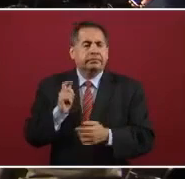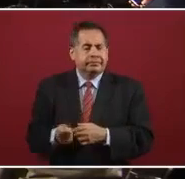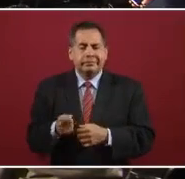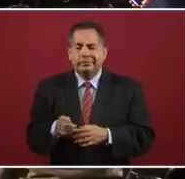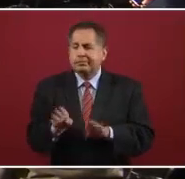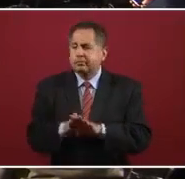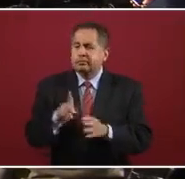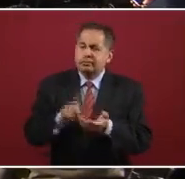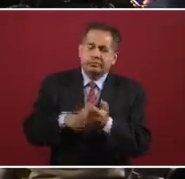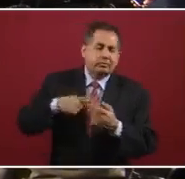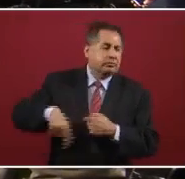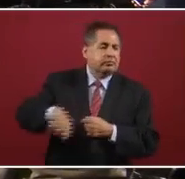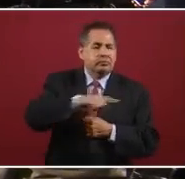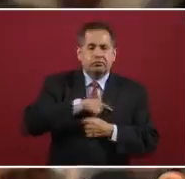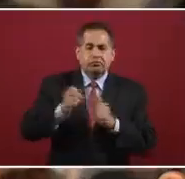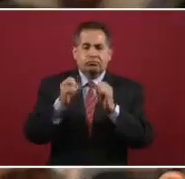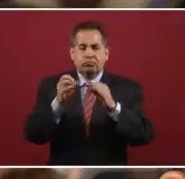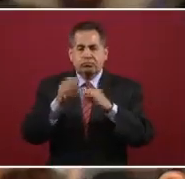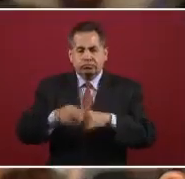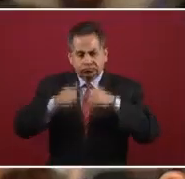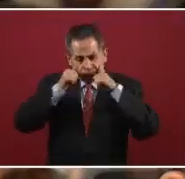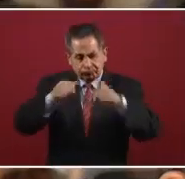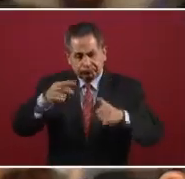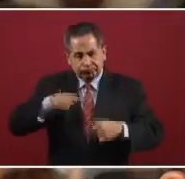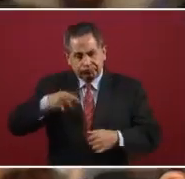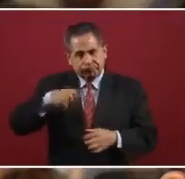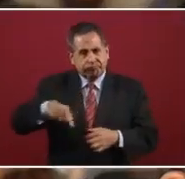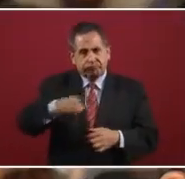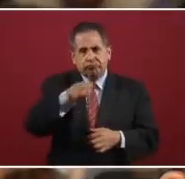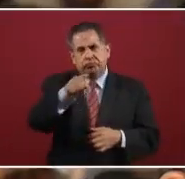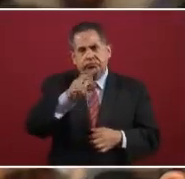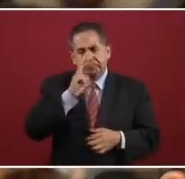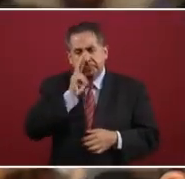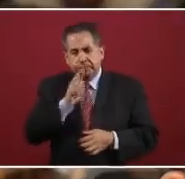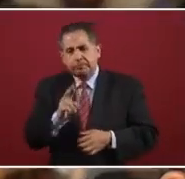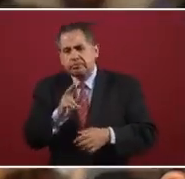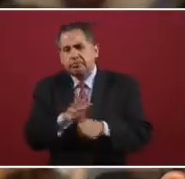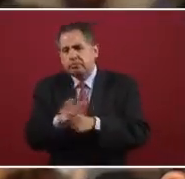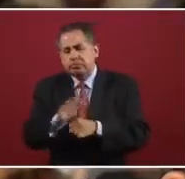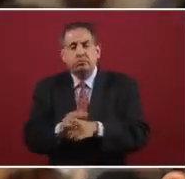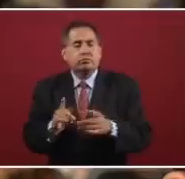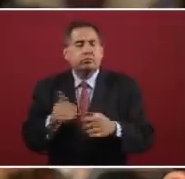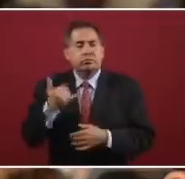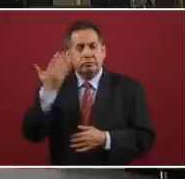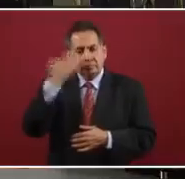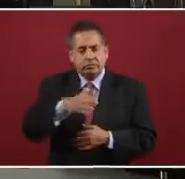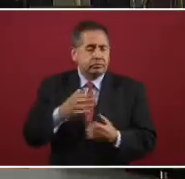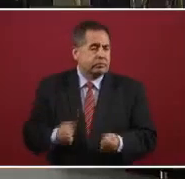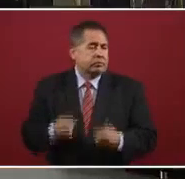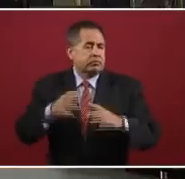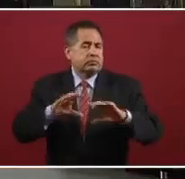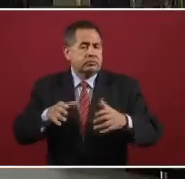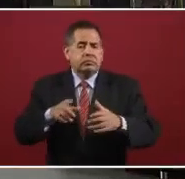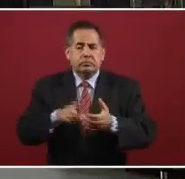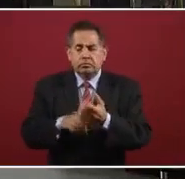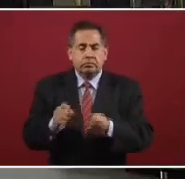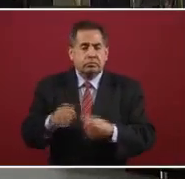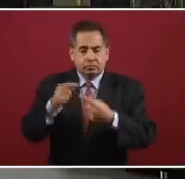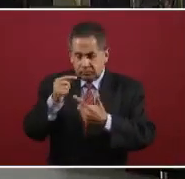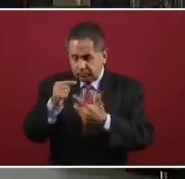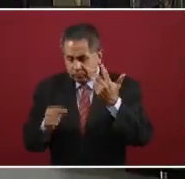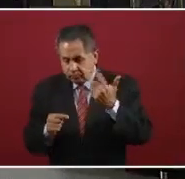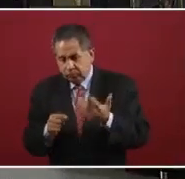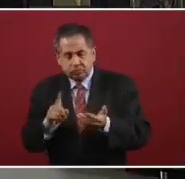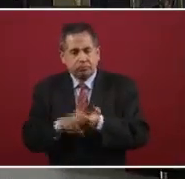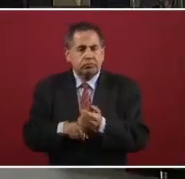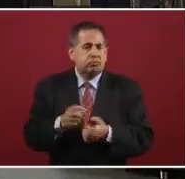se encuentra atención ciudadana, cuál es el reporte que usted tiene y saber cuántos casos son los que ha recibido y